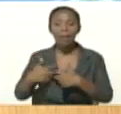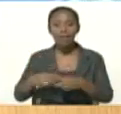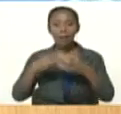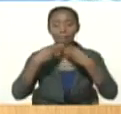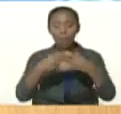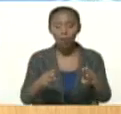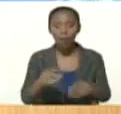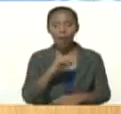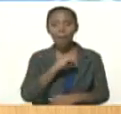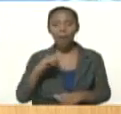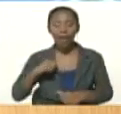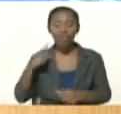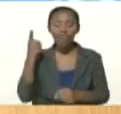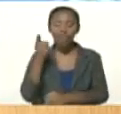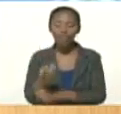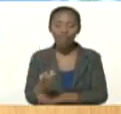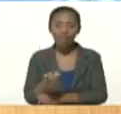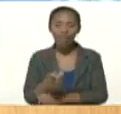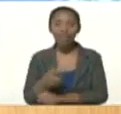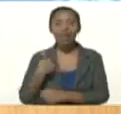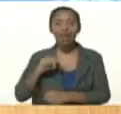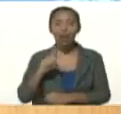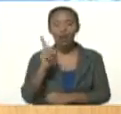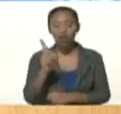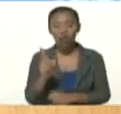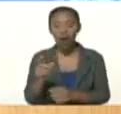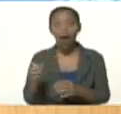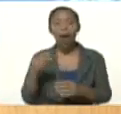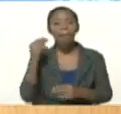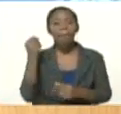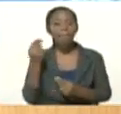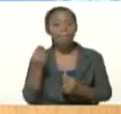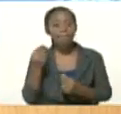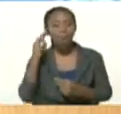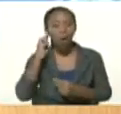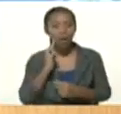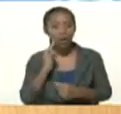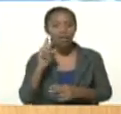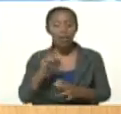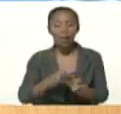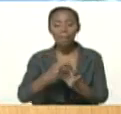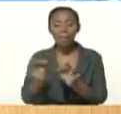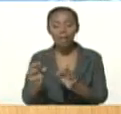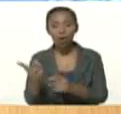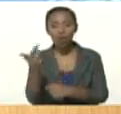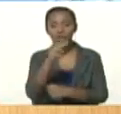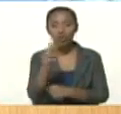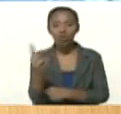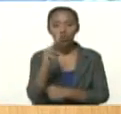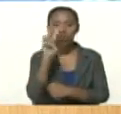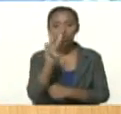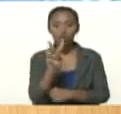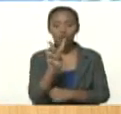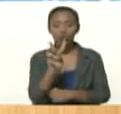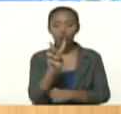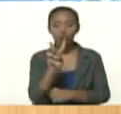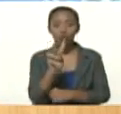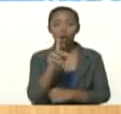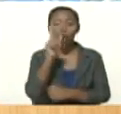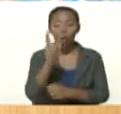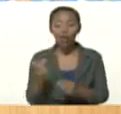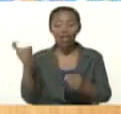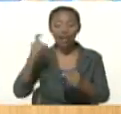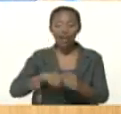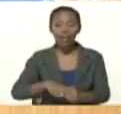privadas, deben llevar una doble contabilidad, en bolívares y en petro. El petro pasa ahora a ser un registro contable